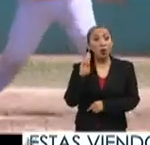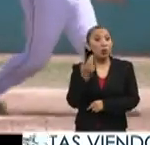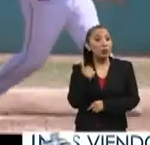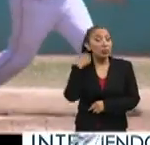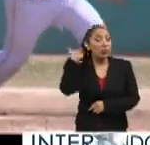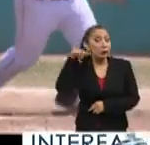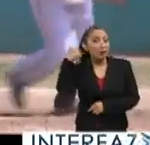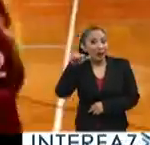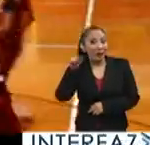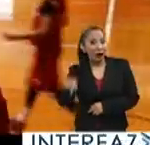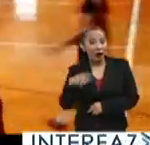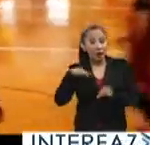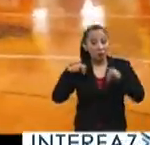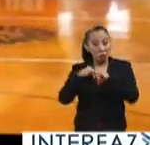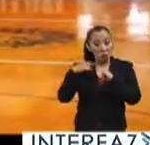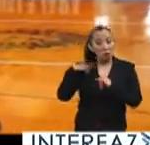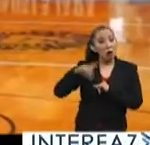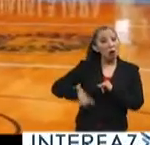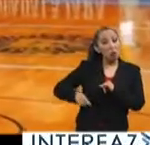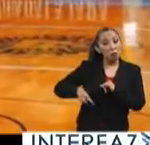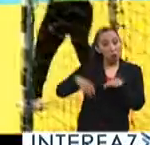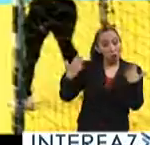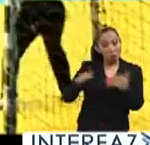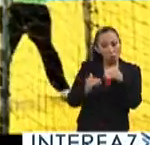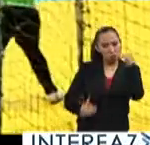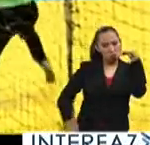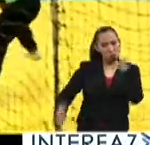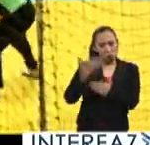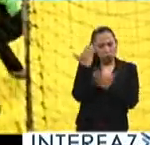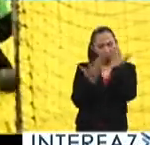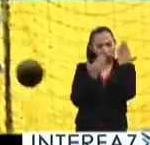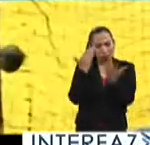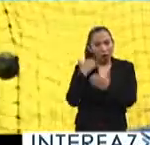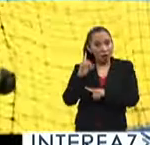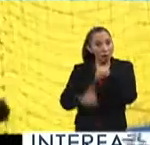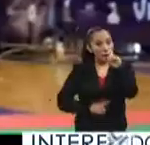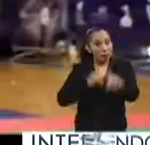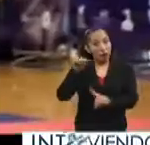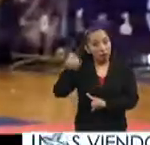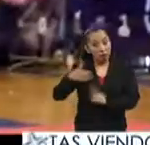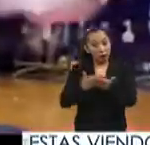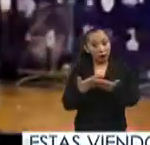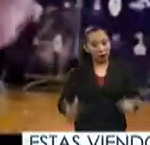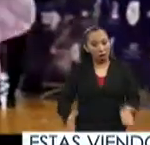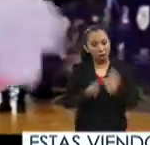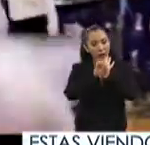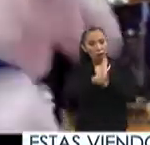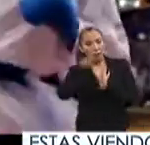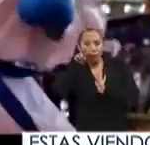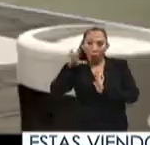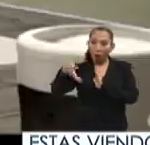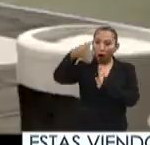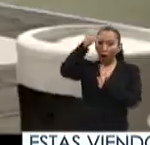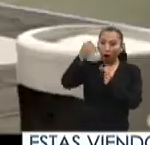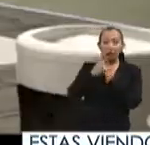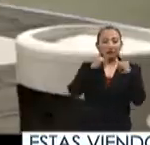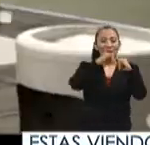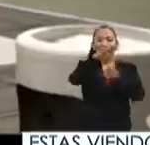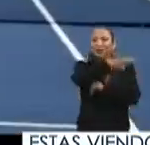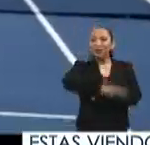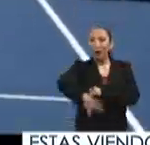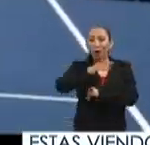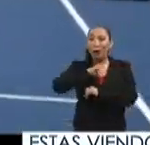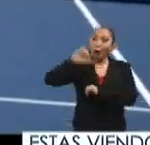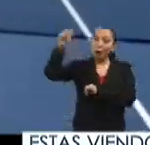Universidad de Guadalajara, una institución pública que ofrece un alto nivel estudiantil y deportivo, que se ha convertido en ejemplo para cualquier instituto de nuestro país